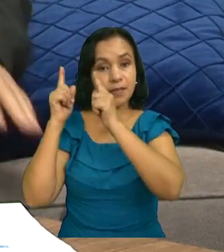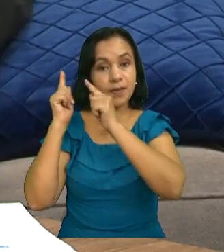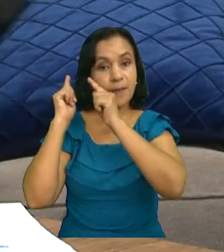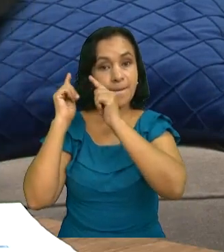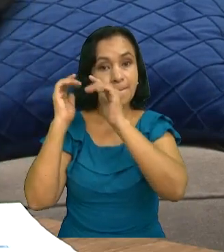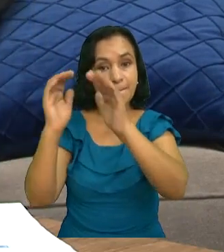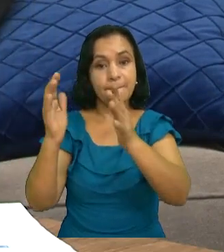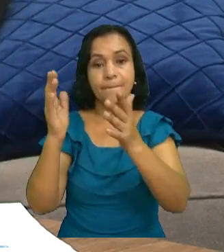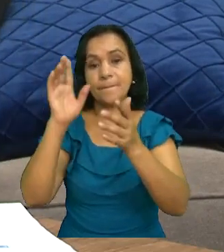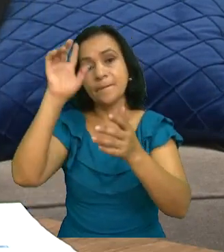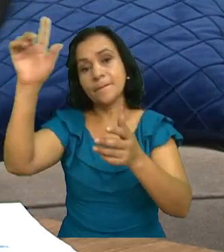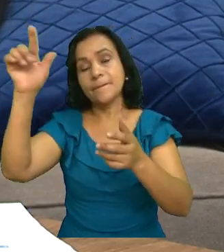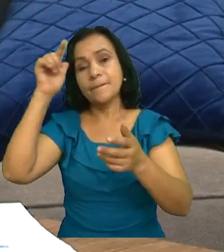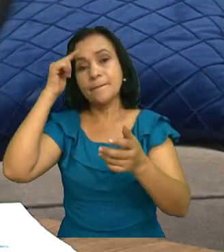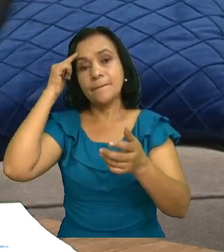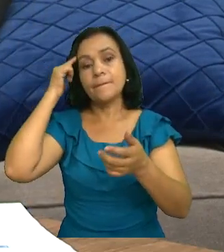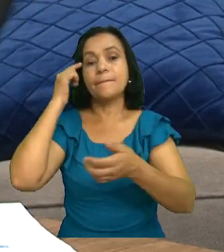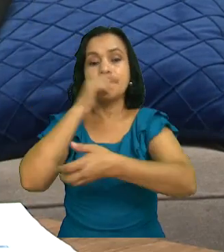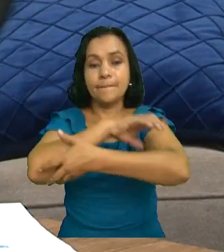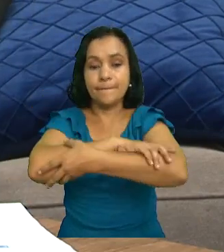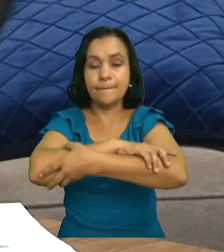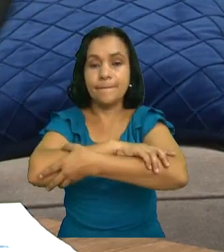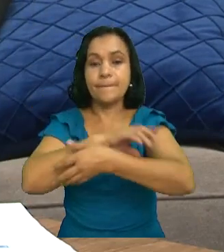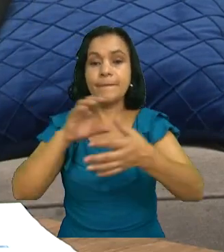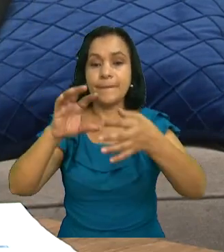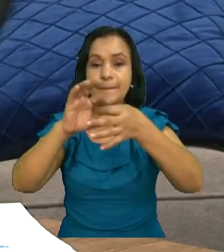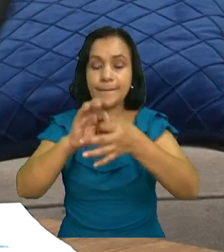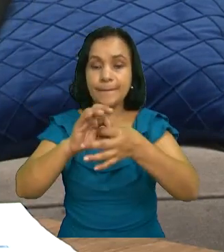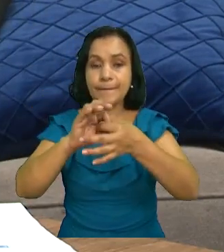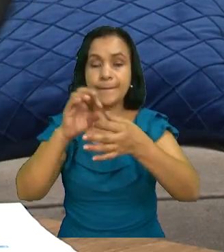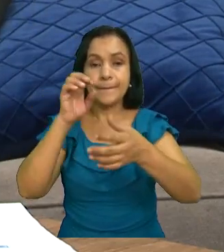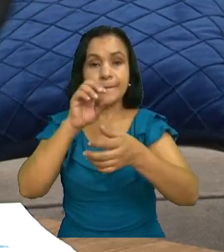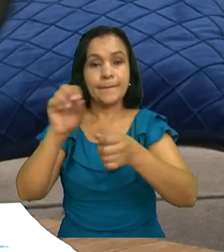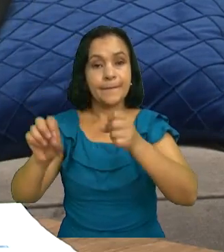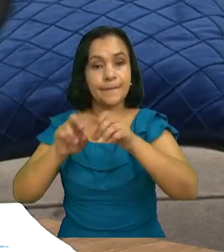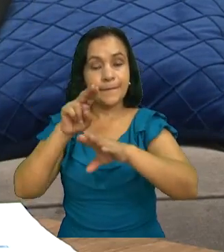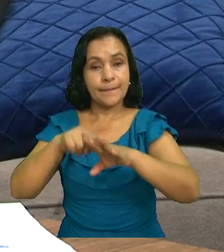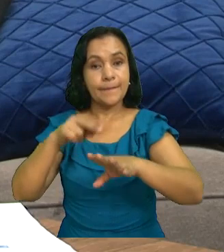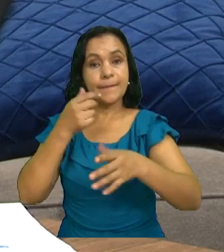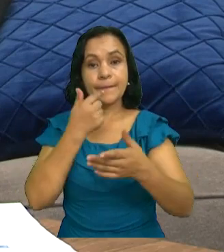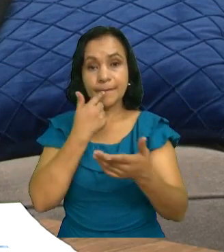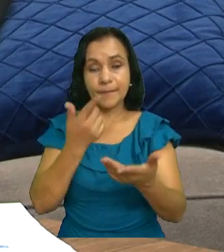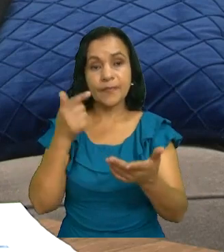gobierno de reconciliación y unidad nacional. Este año